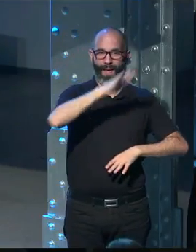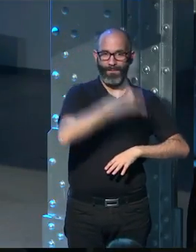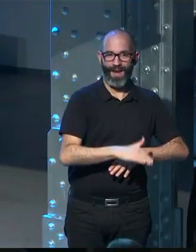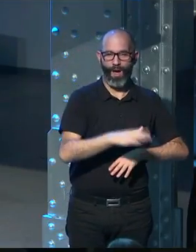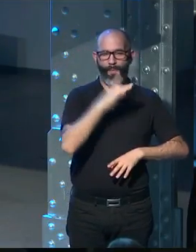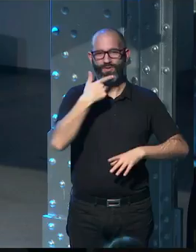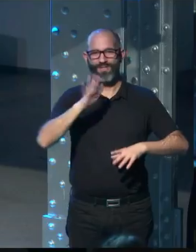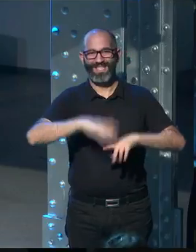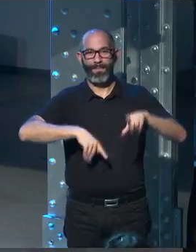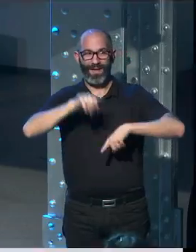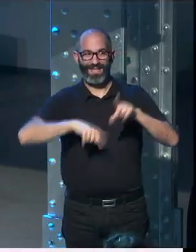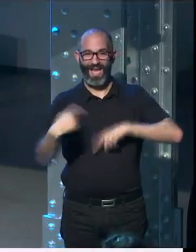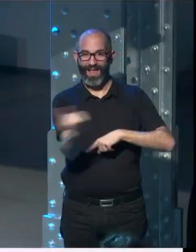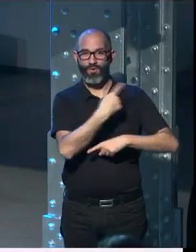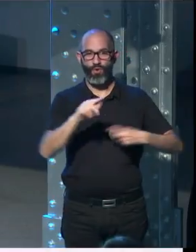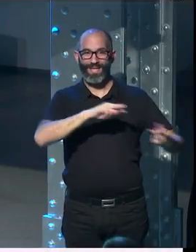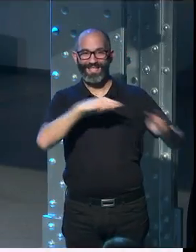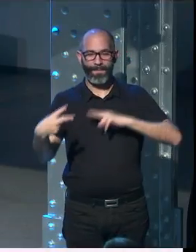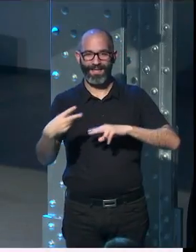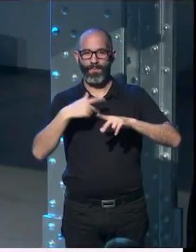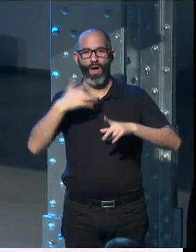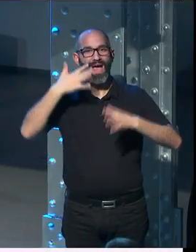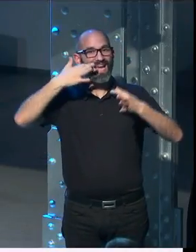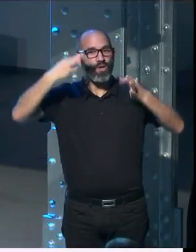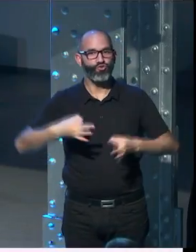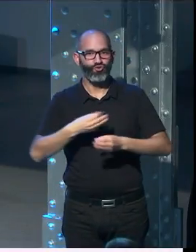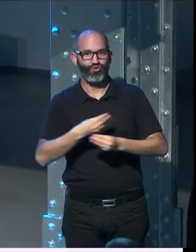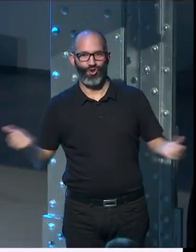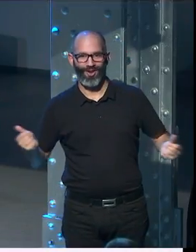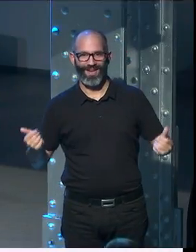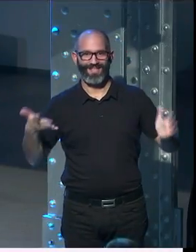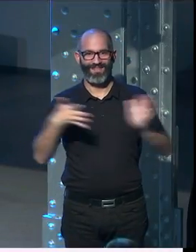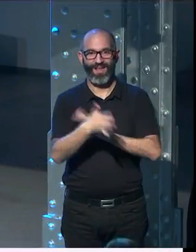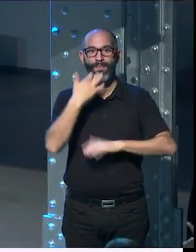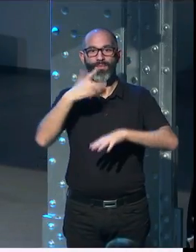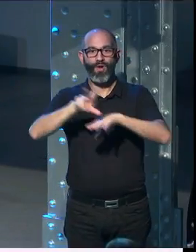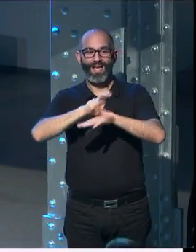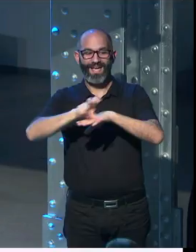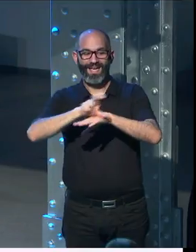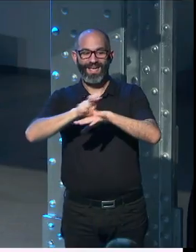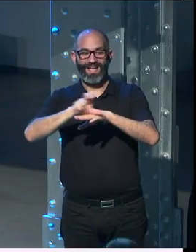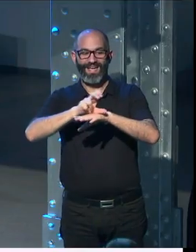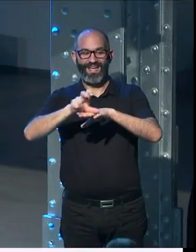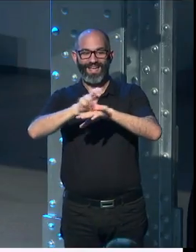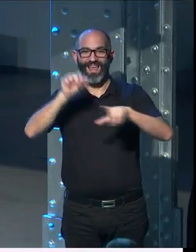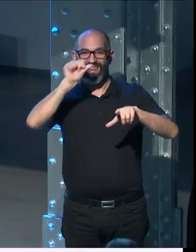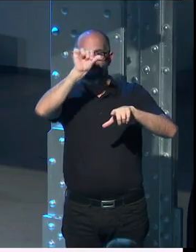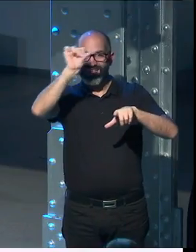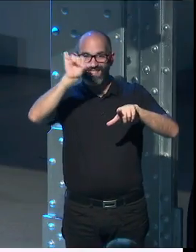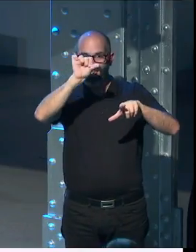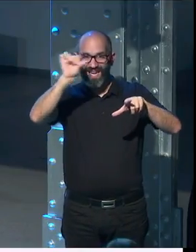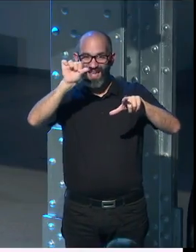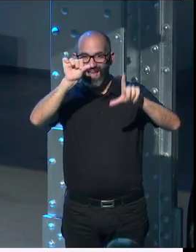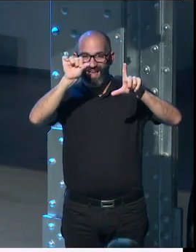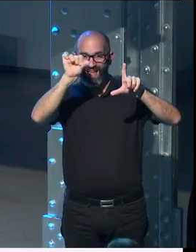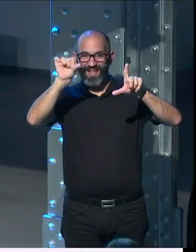son tan conocidas para todos. Tenemos ilusiones en las que este gris central, todos sabemos que es exactamente el mismo, pero lo percibimos de manera muy diferente dependiendo del